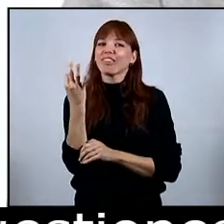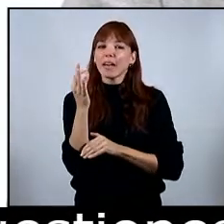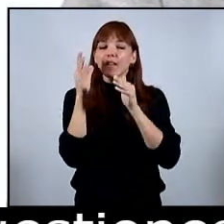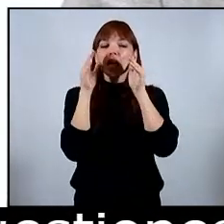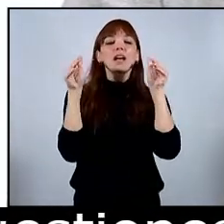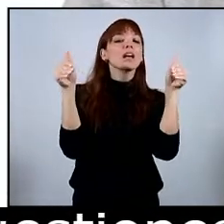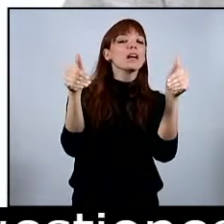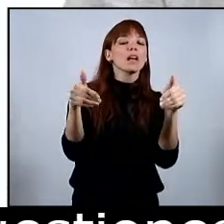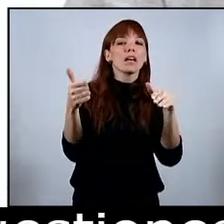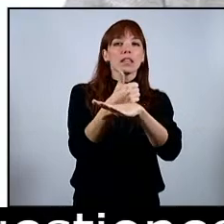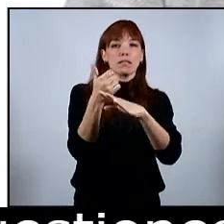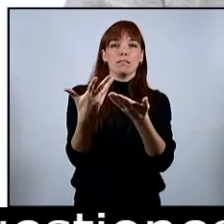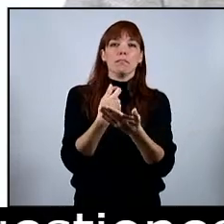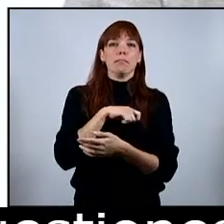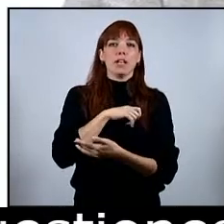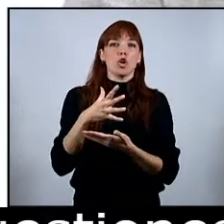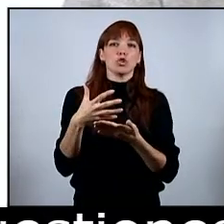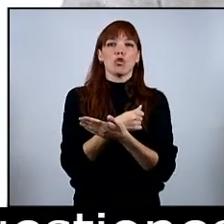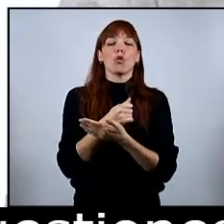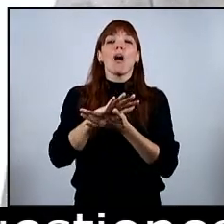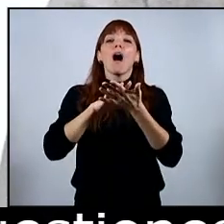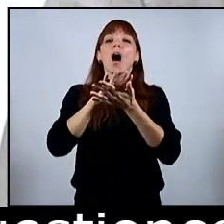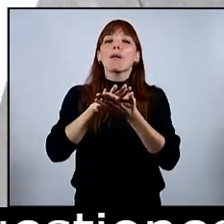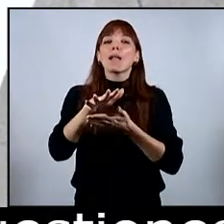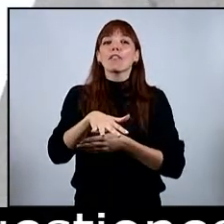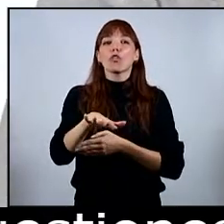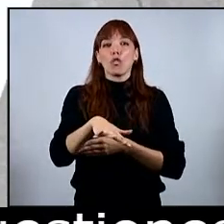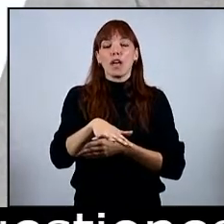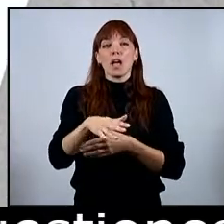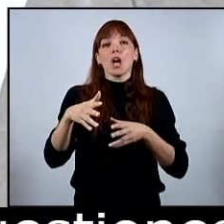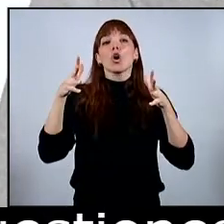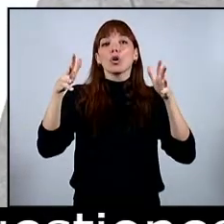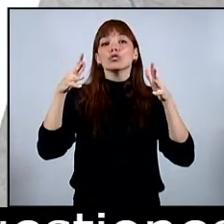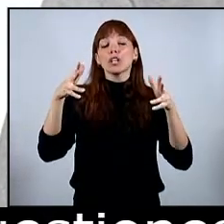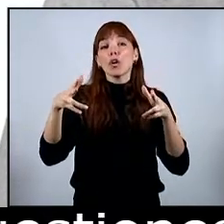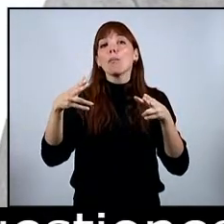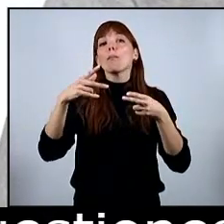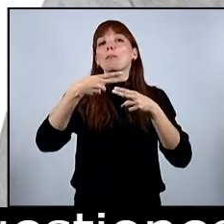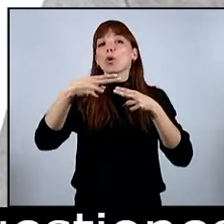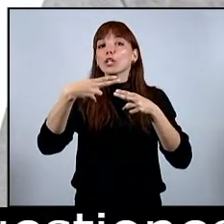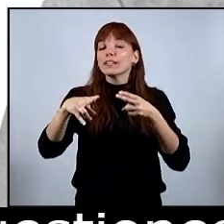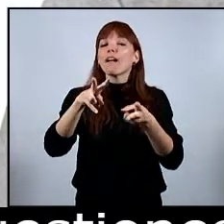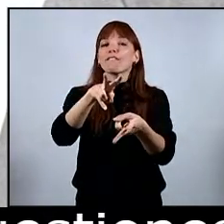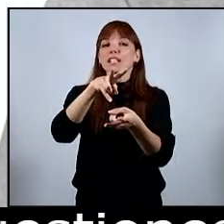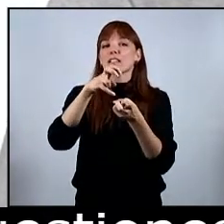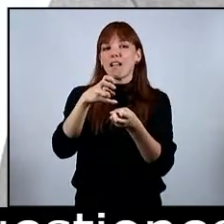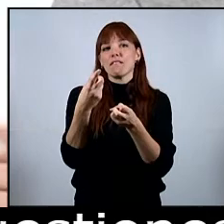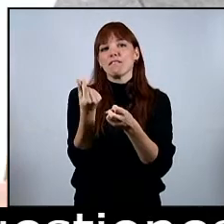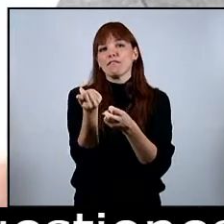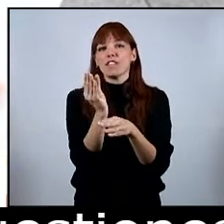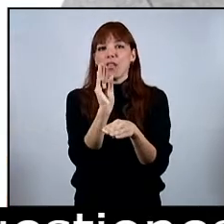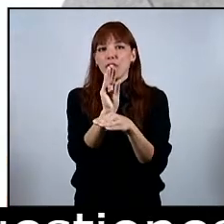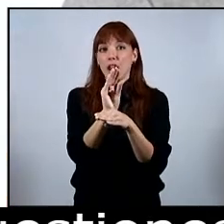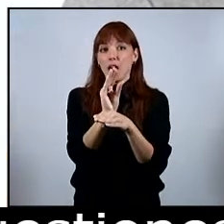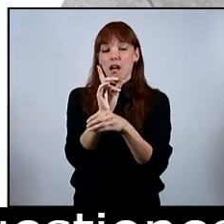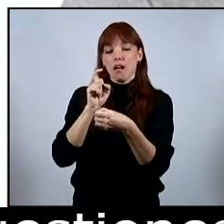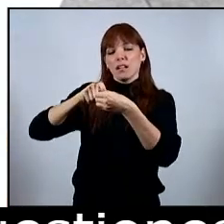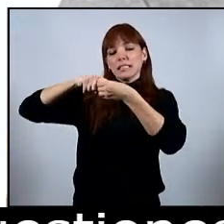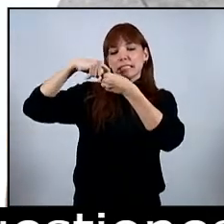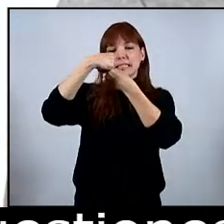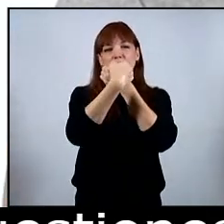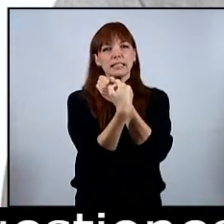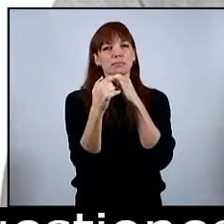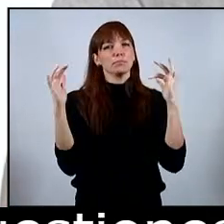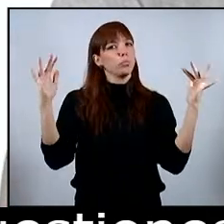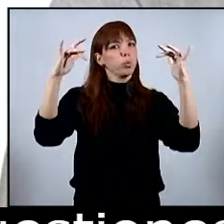y se tratan, en este caso, en el Consejo de Política Fiscal y Financiera. Y ahí Extremadura, con representación del resto de comunidades autónomas y